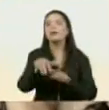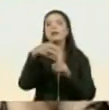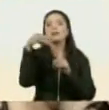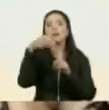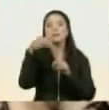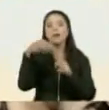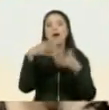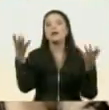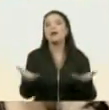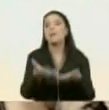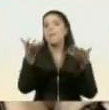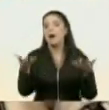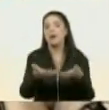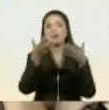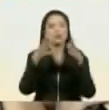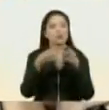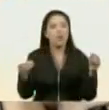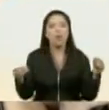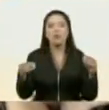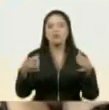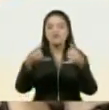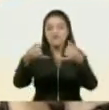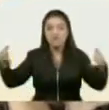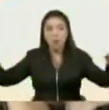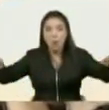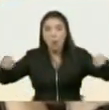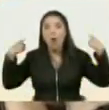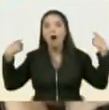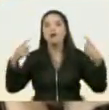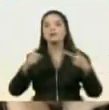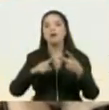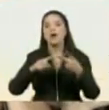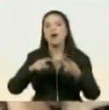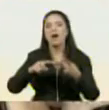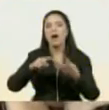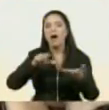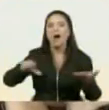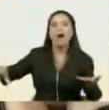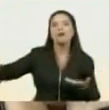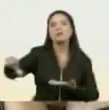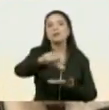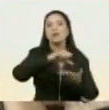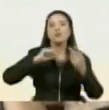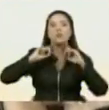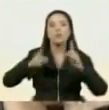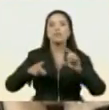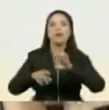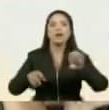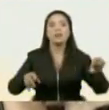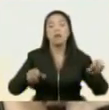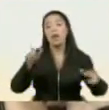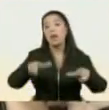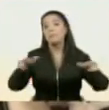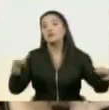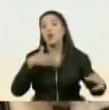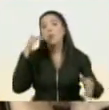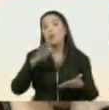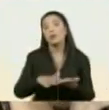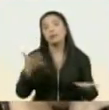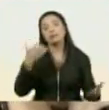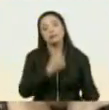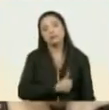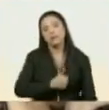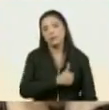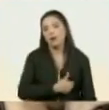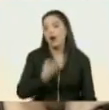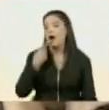ADEN, colocando guaya, colocando aceite quemado en la autopista del Este para que dos personas fallecieran lamentablemente el